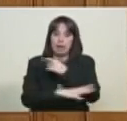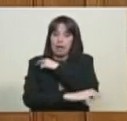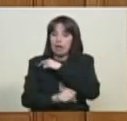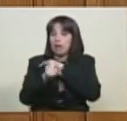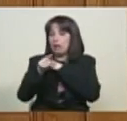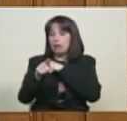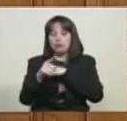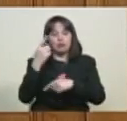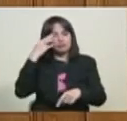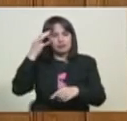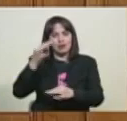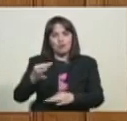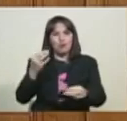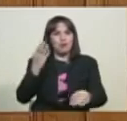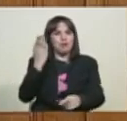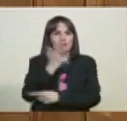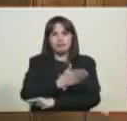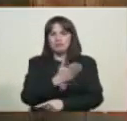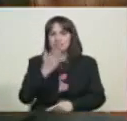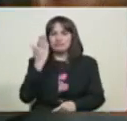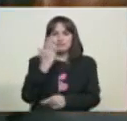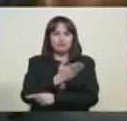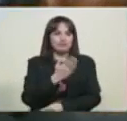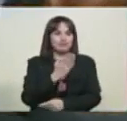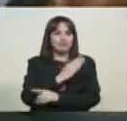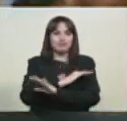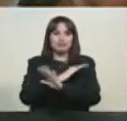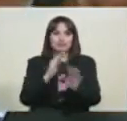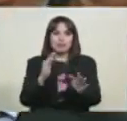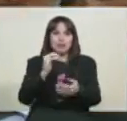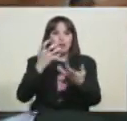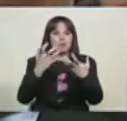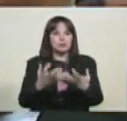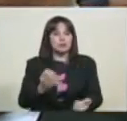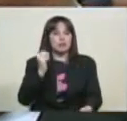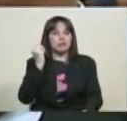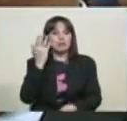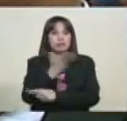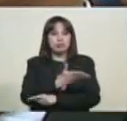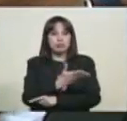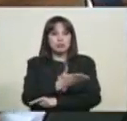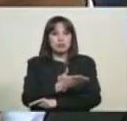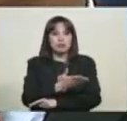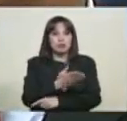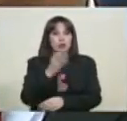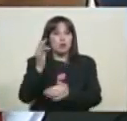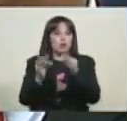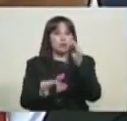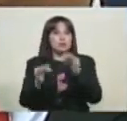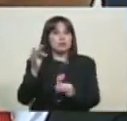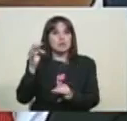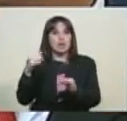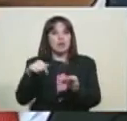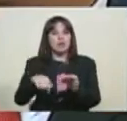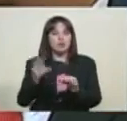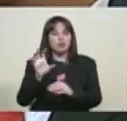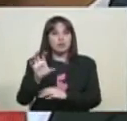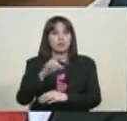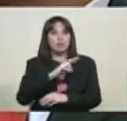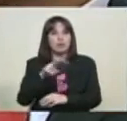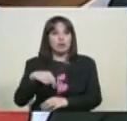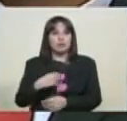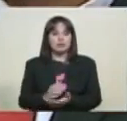seguro van a recibir la más dura y la más pesada de las penas judiciales que contemple